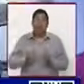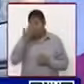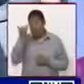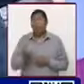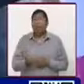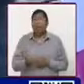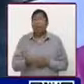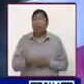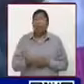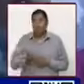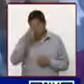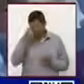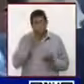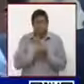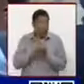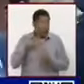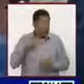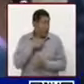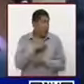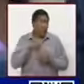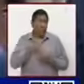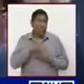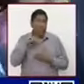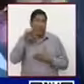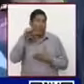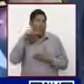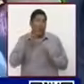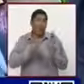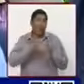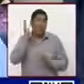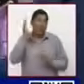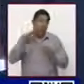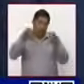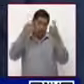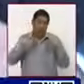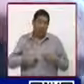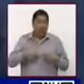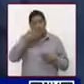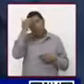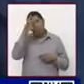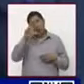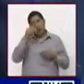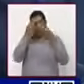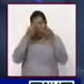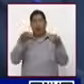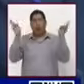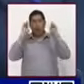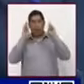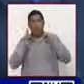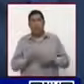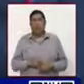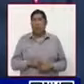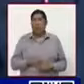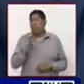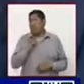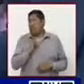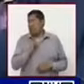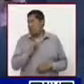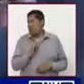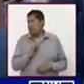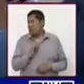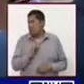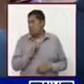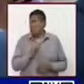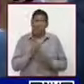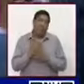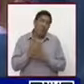qué? Porque creemos en las almitas, en los seres queridos que han partido ya. ¿Y por qué no Halloween usted? Bueno, también